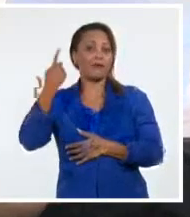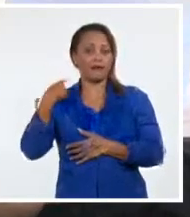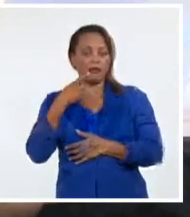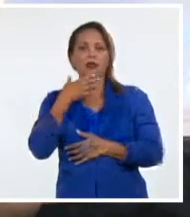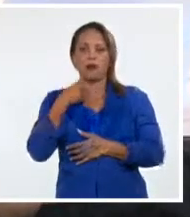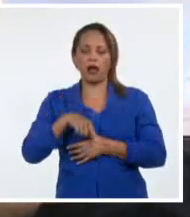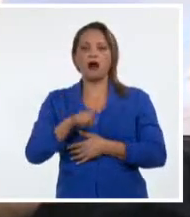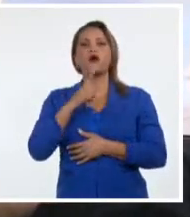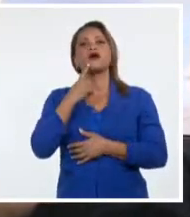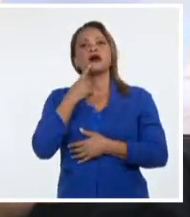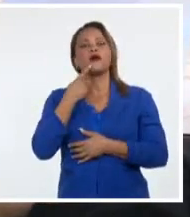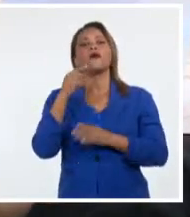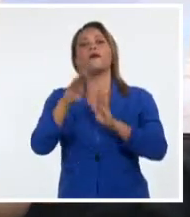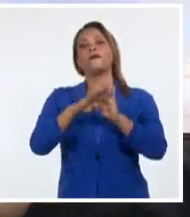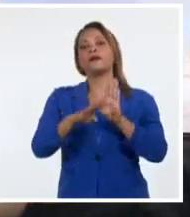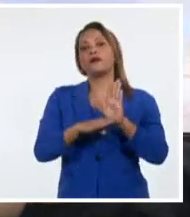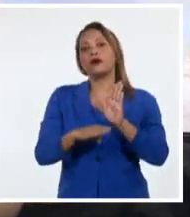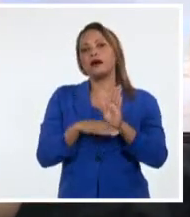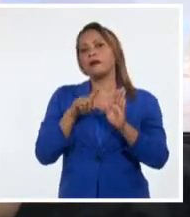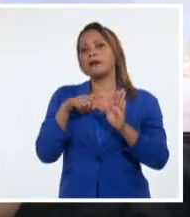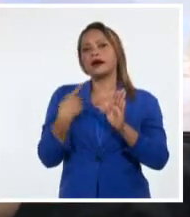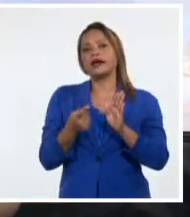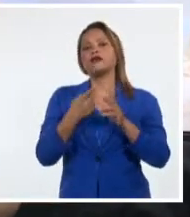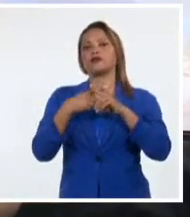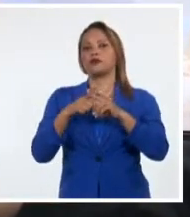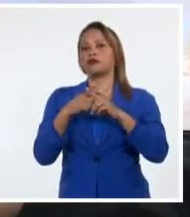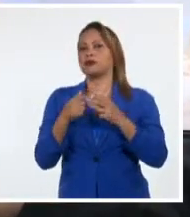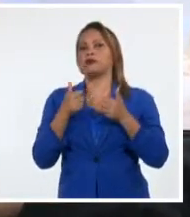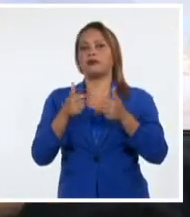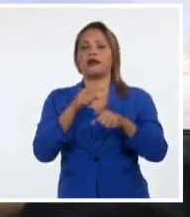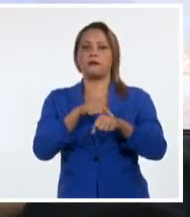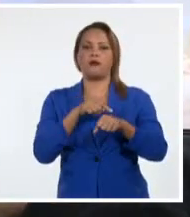hacer un programa que garantice mayor disponibilidad